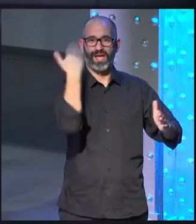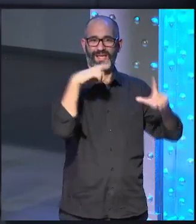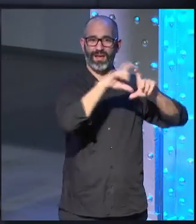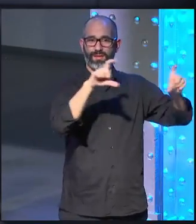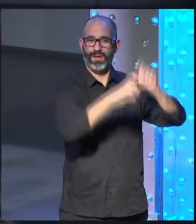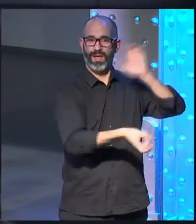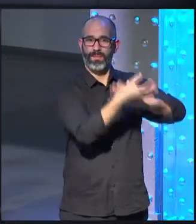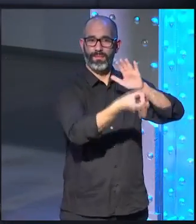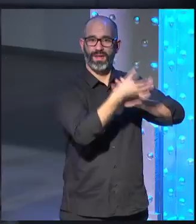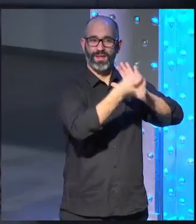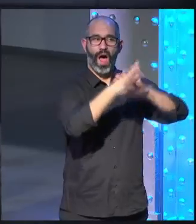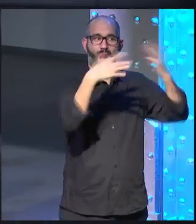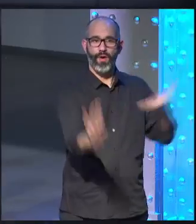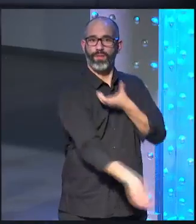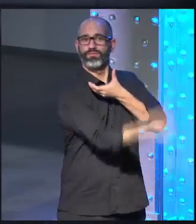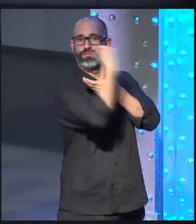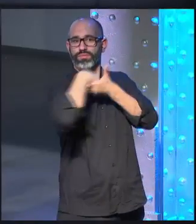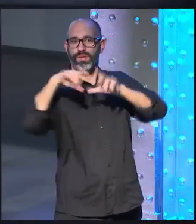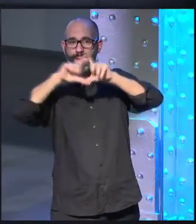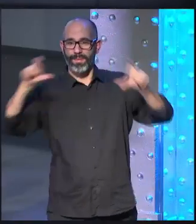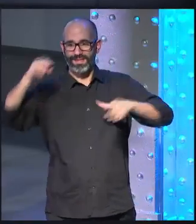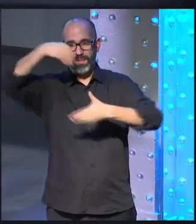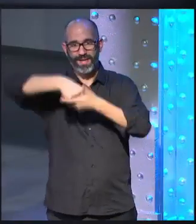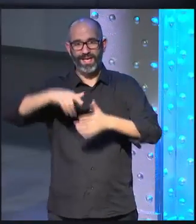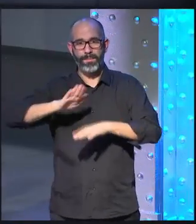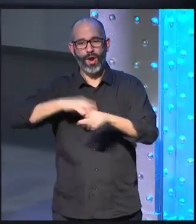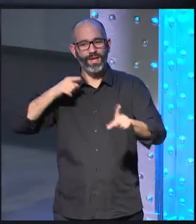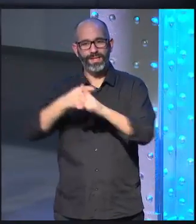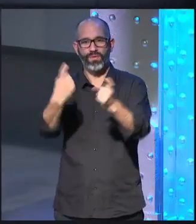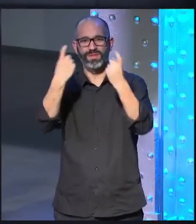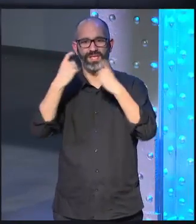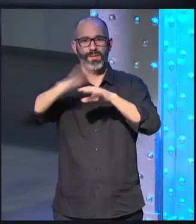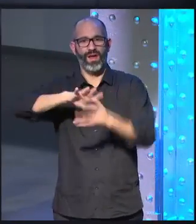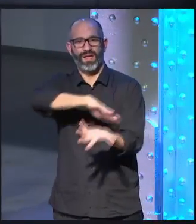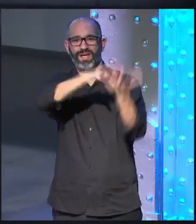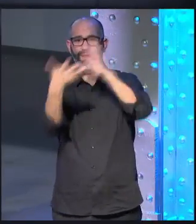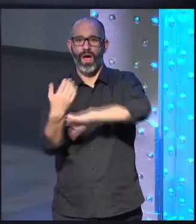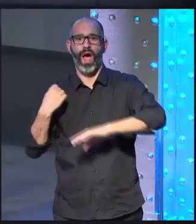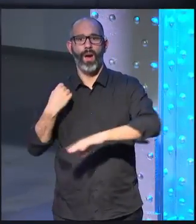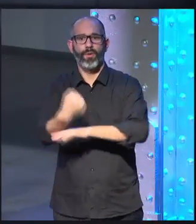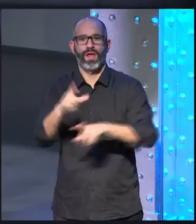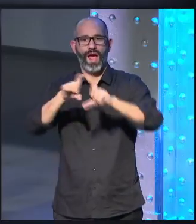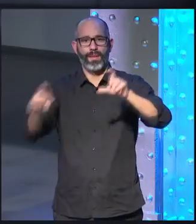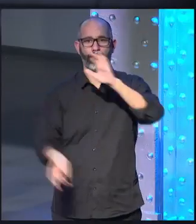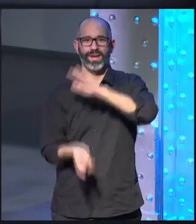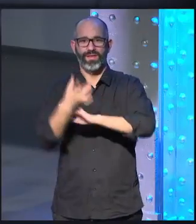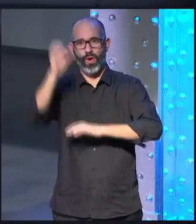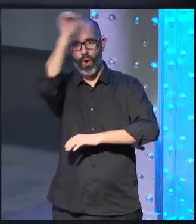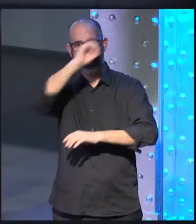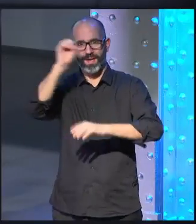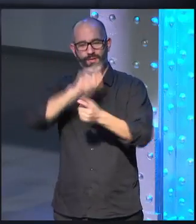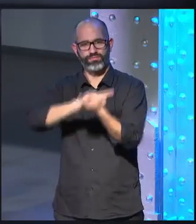pues ahora viene a una compañía a hacernos cambiar la forma de apoyar al emprendimiento, al emprendedor. Claro que